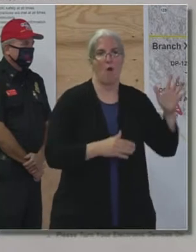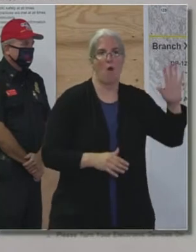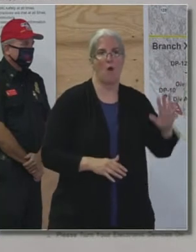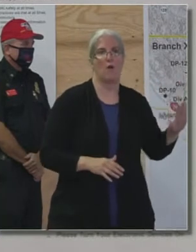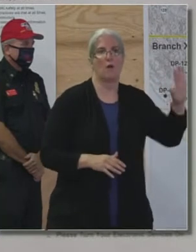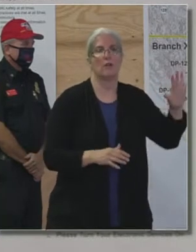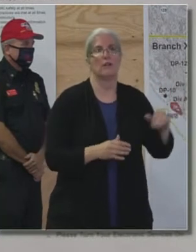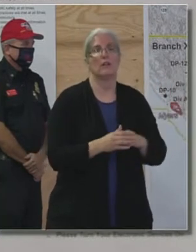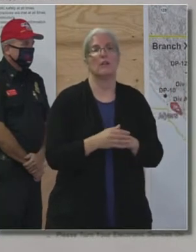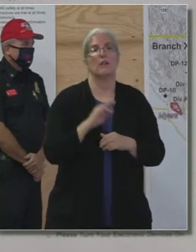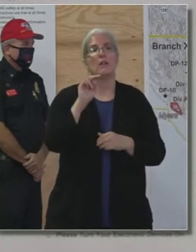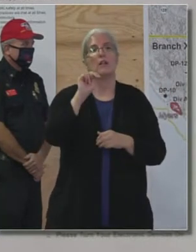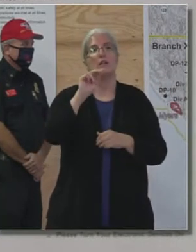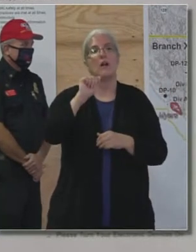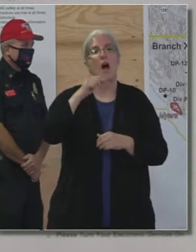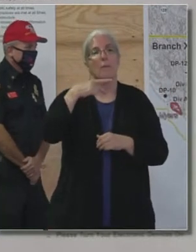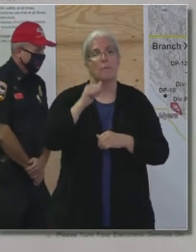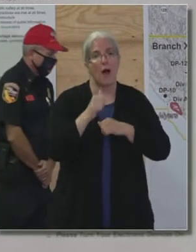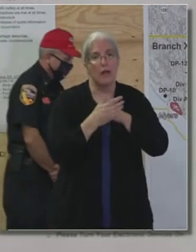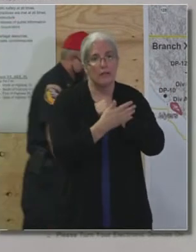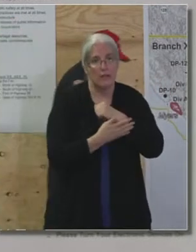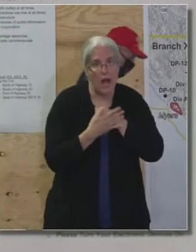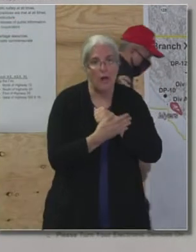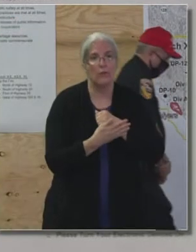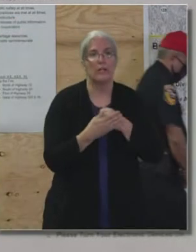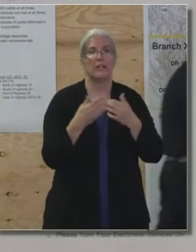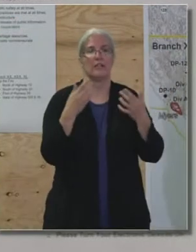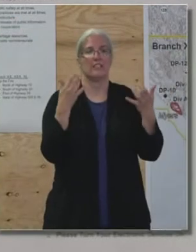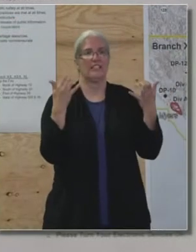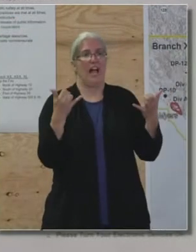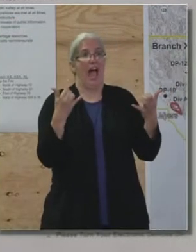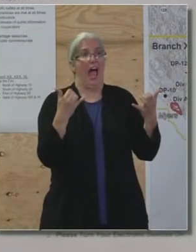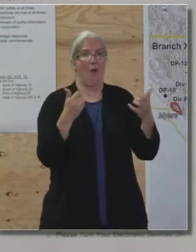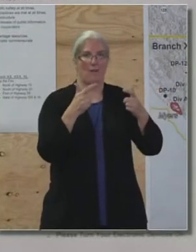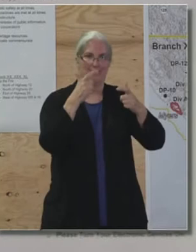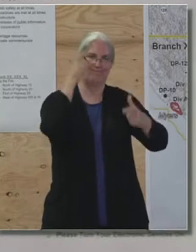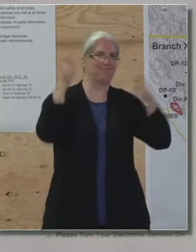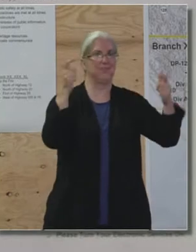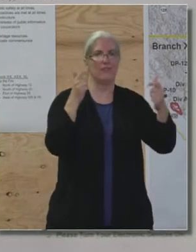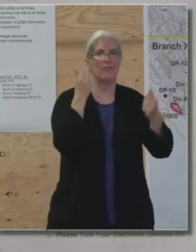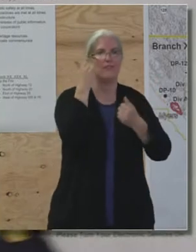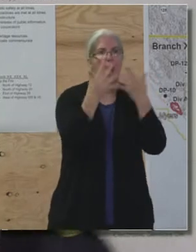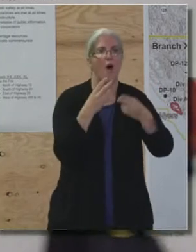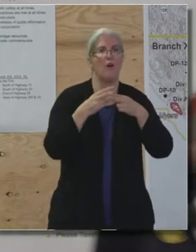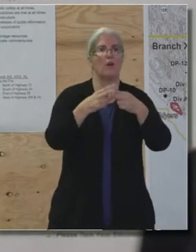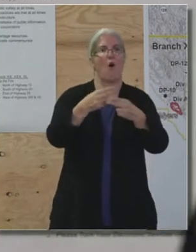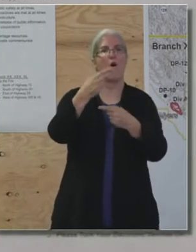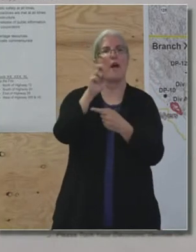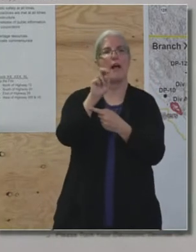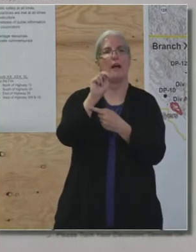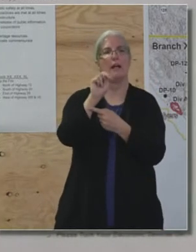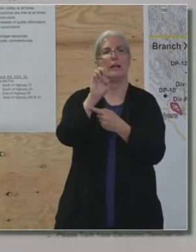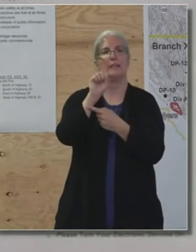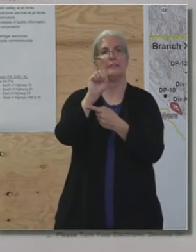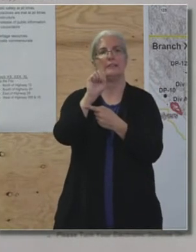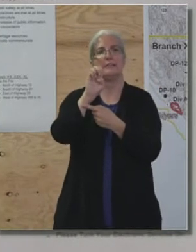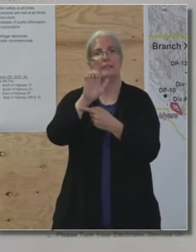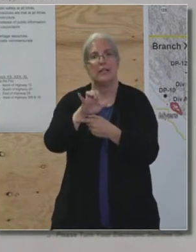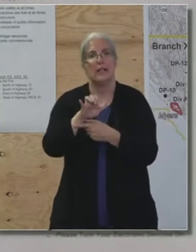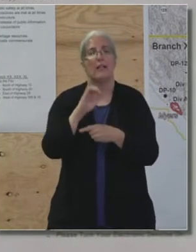condado agentes y estará un incendio sólo se llama el incendio génesis y los que se funcionaron son gumball green &